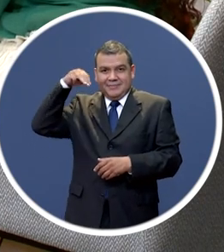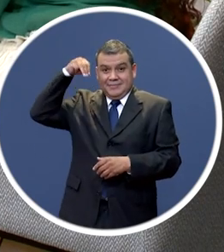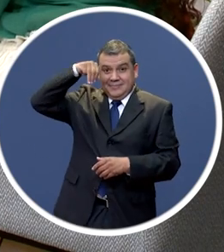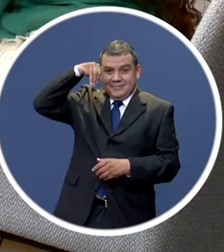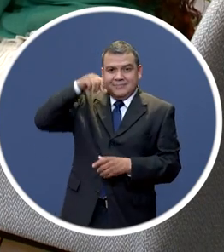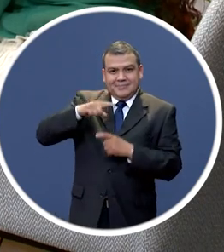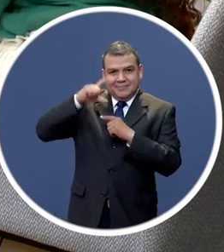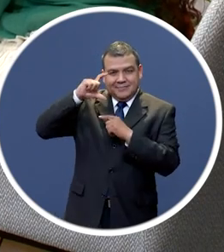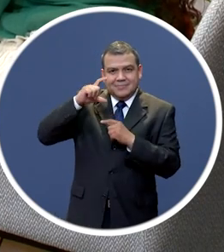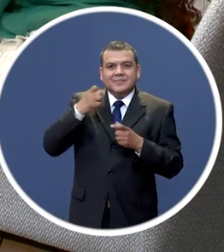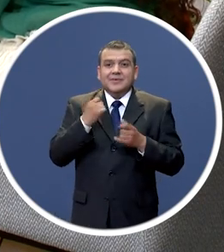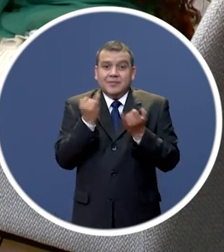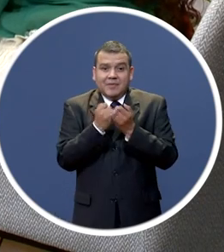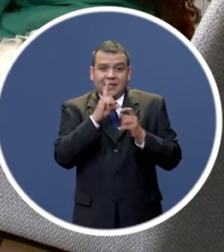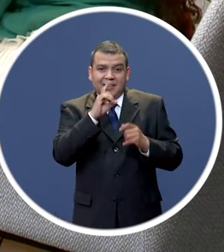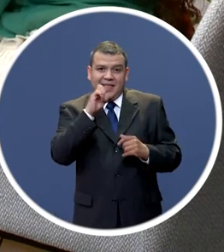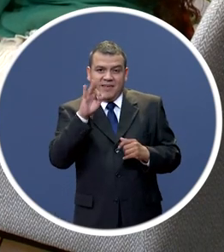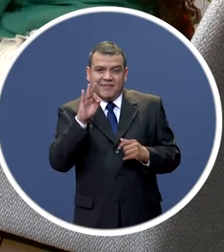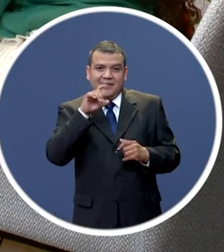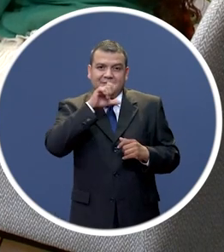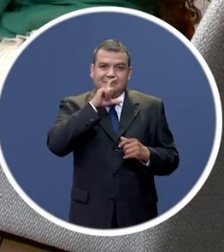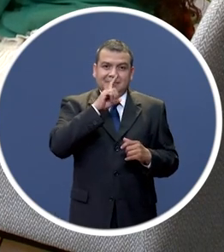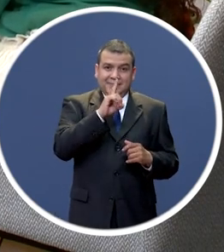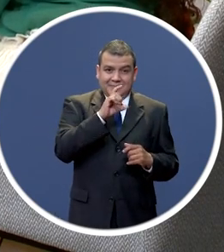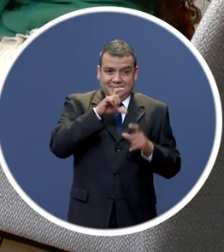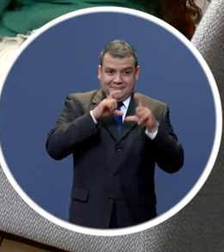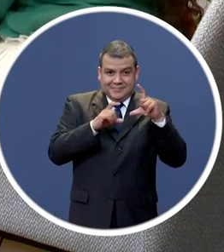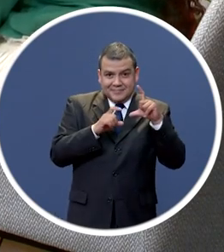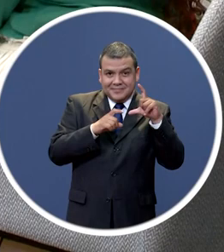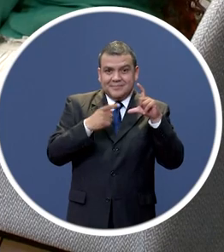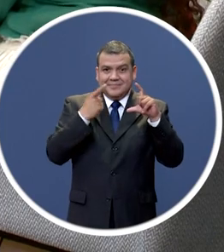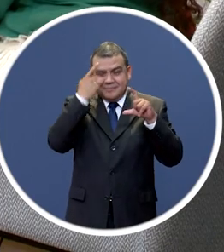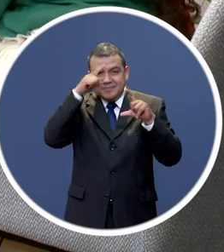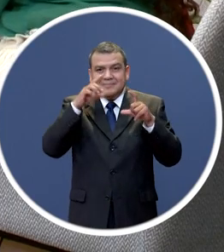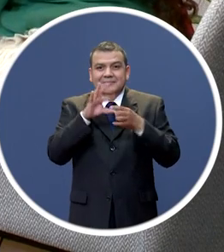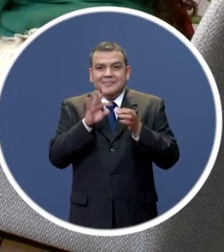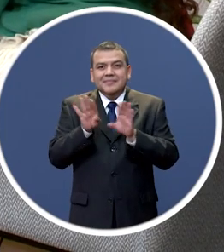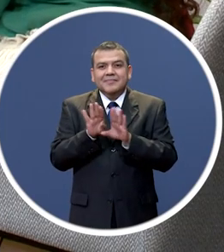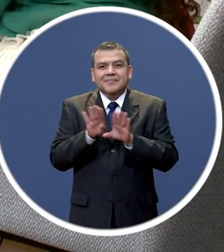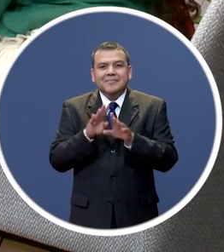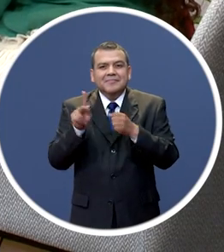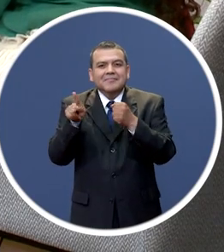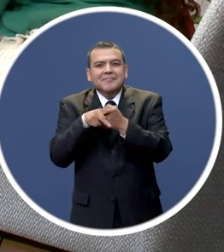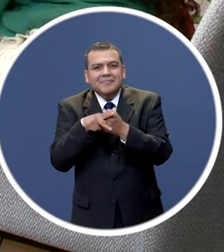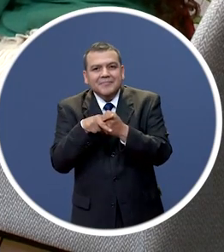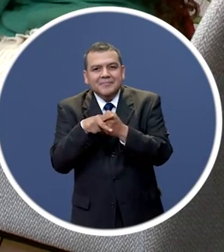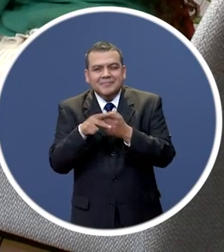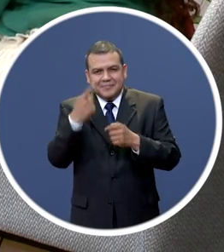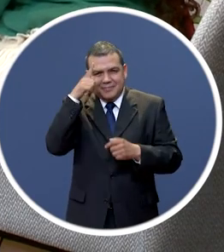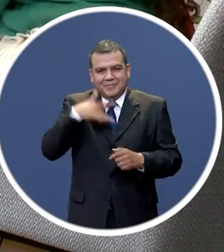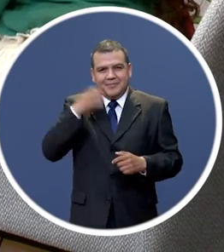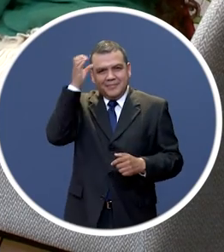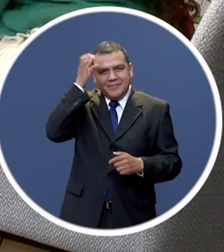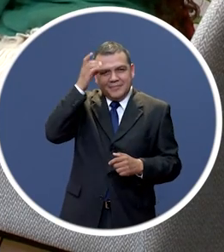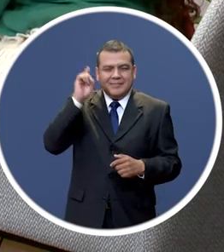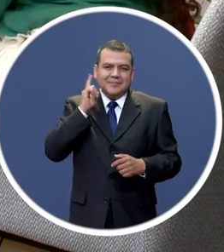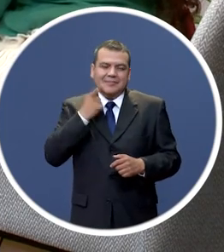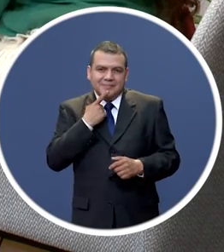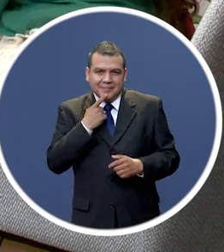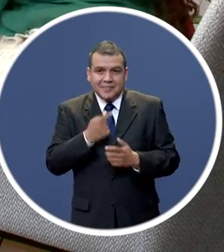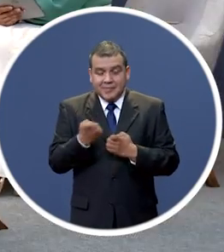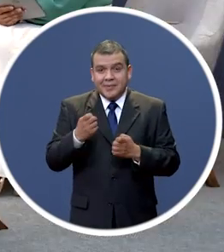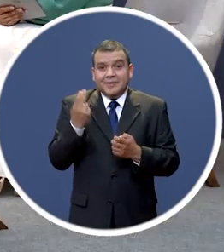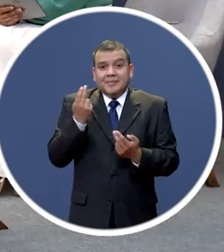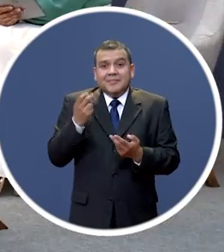para hablar de su cultura de sordo. Entonces, yo creo que esa necesidad y ese valor de comprender más al